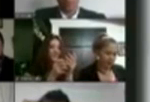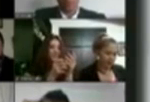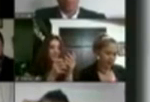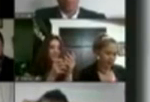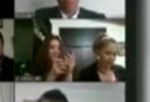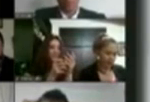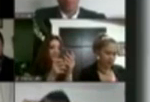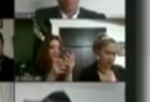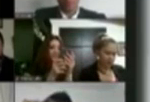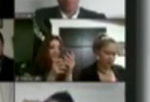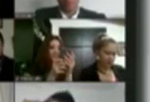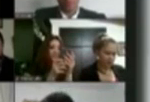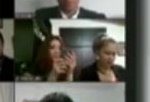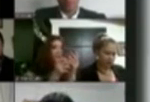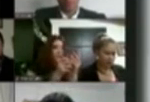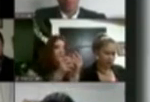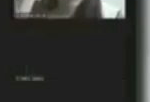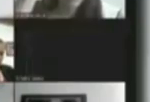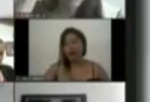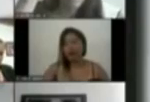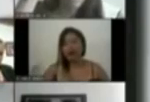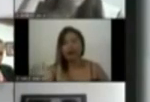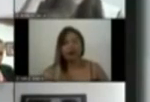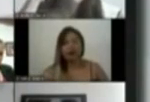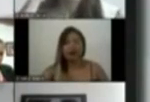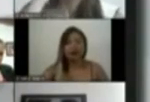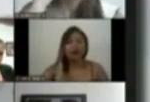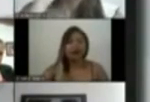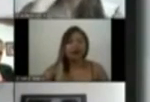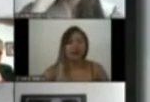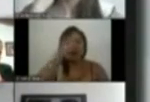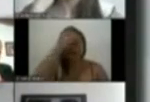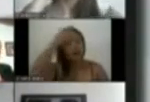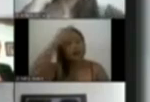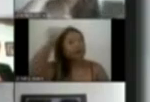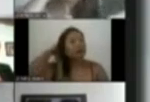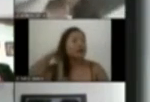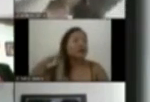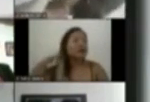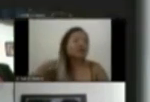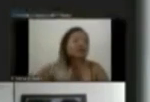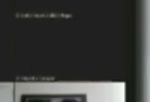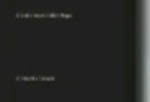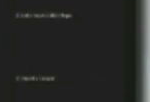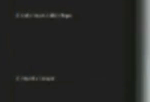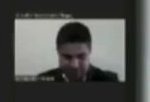Tavares, Daniela Guarín Cardona, Ana María Guerra Vélez,